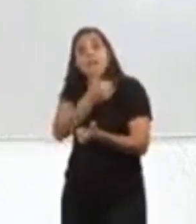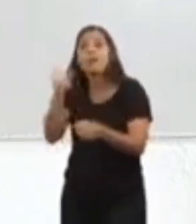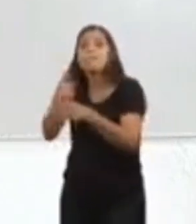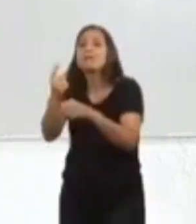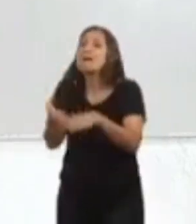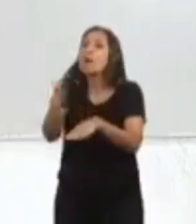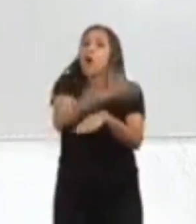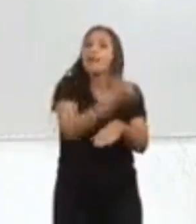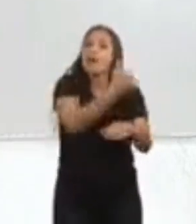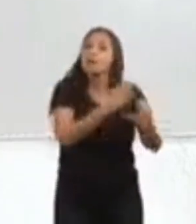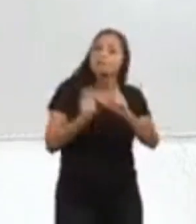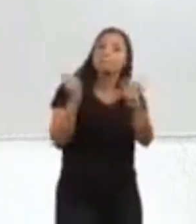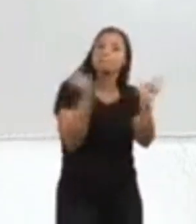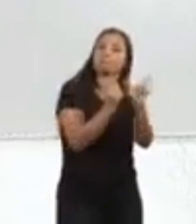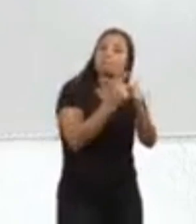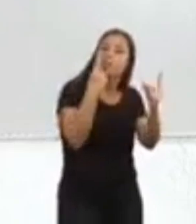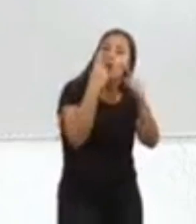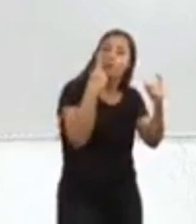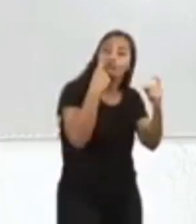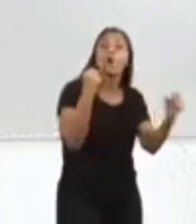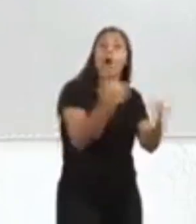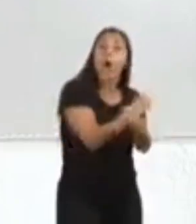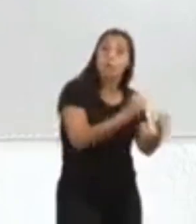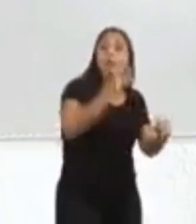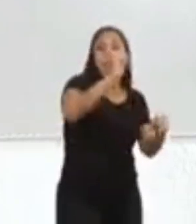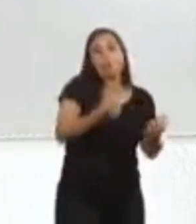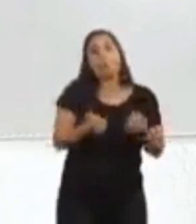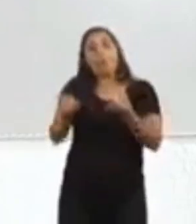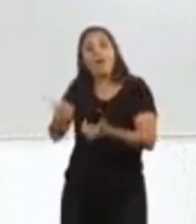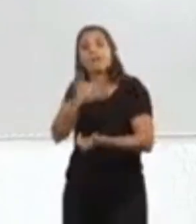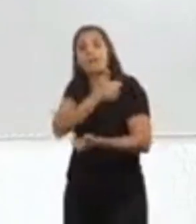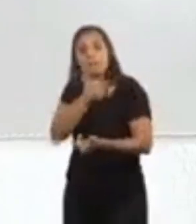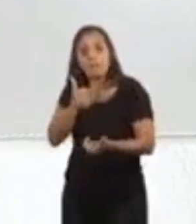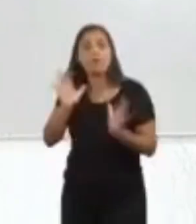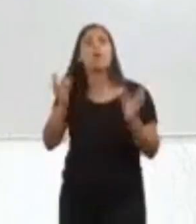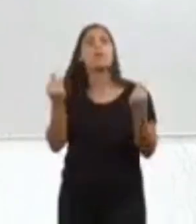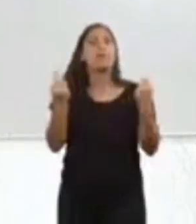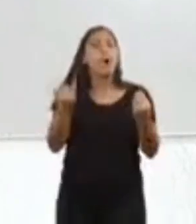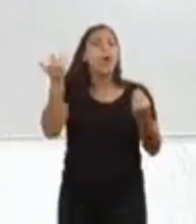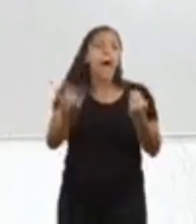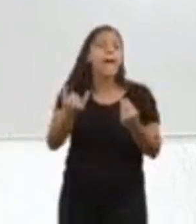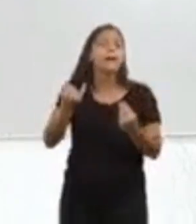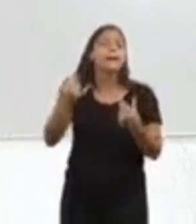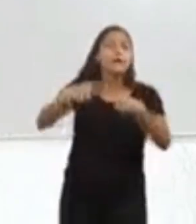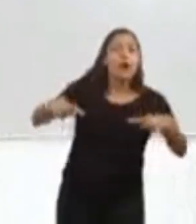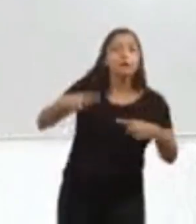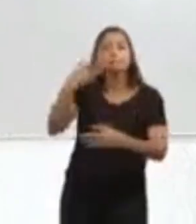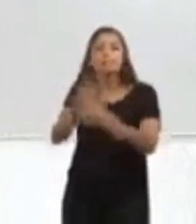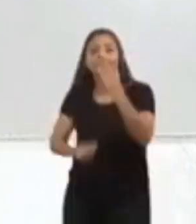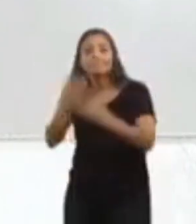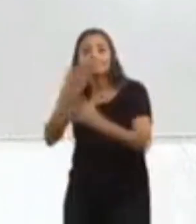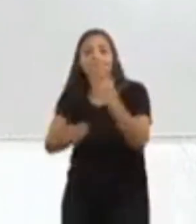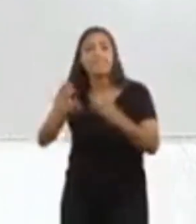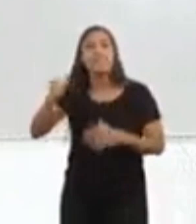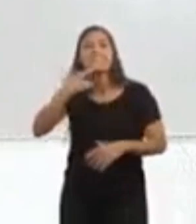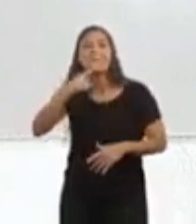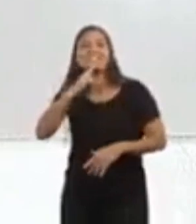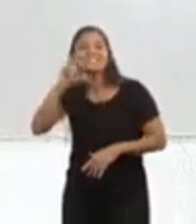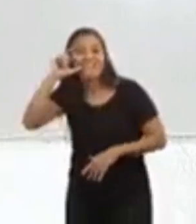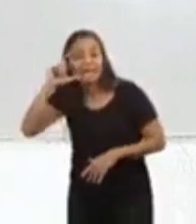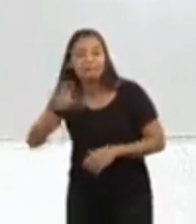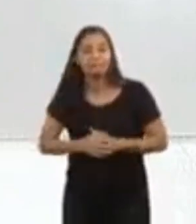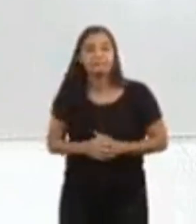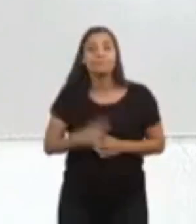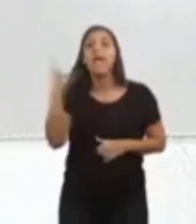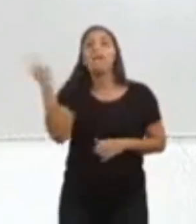auditorías que Está realizando El Ejecutivo eh Por presuntas irregularidades en la datse la datse la